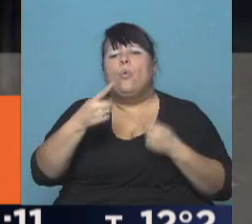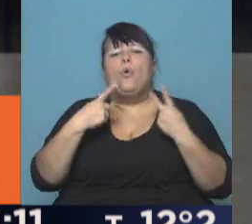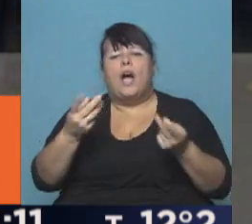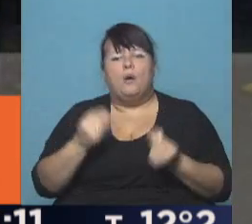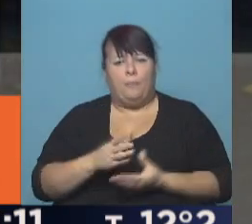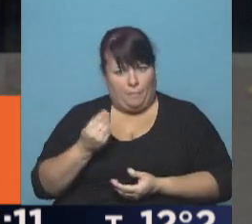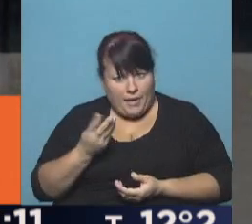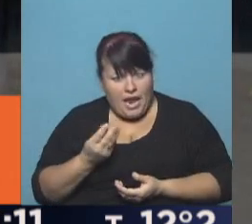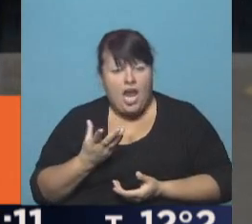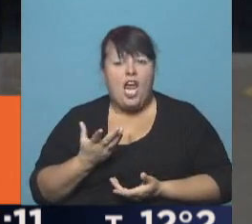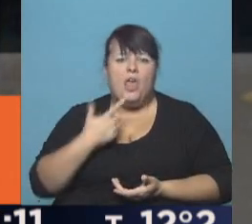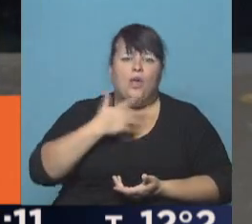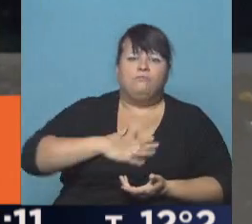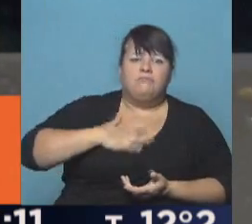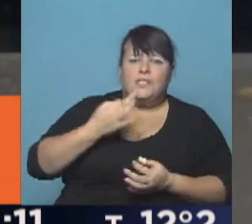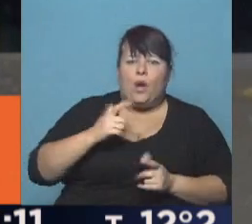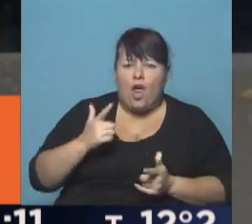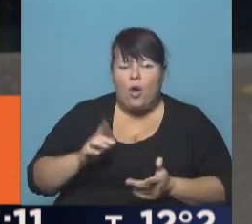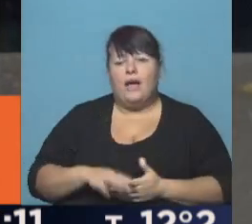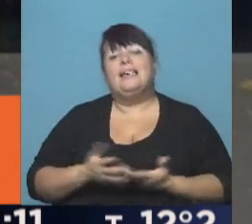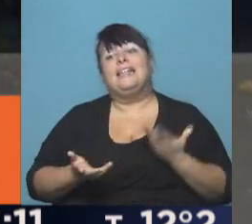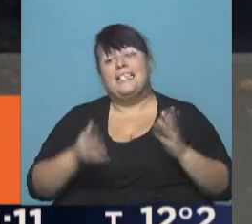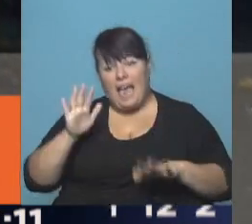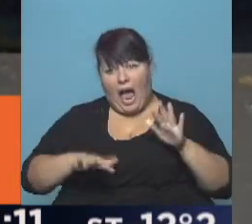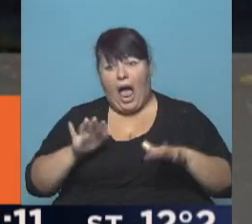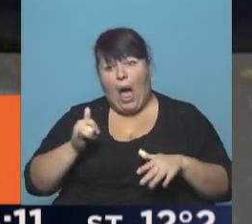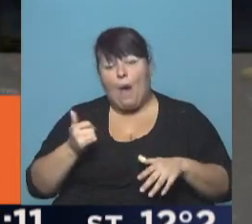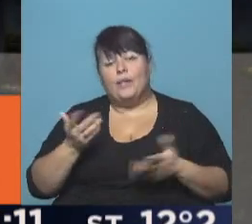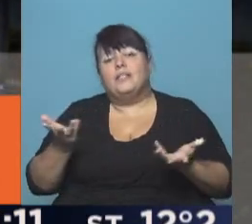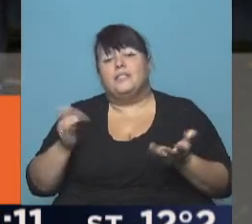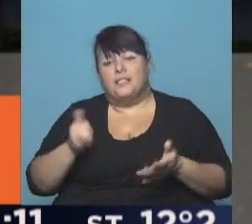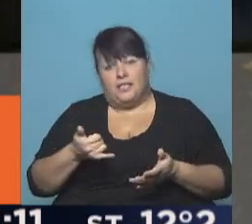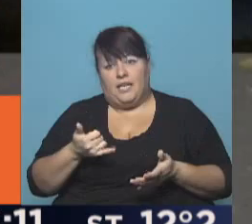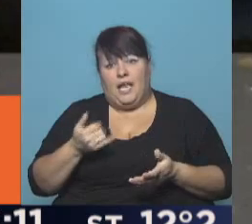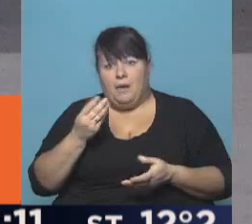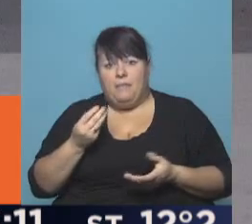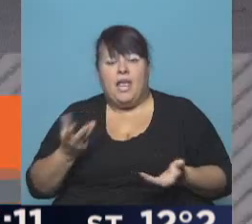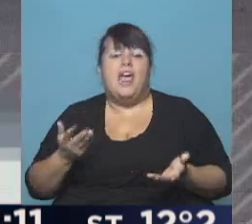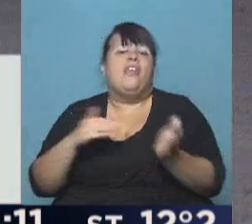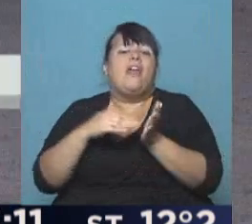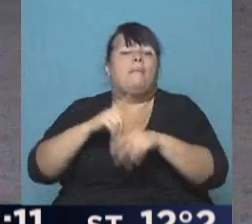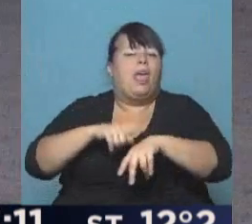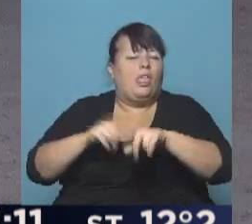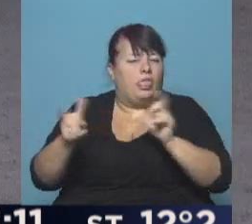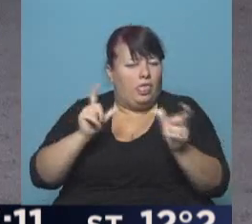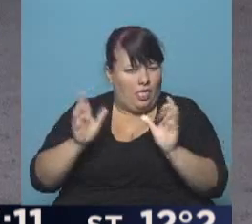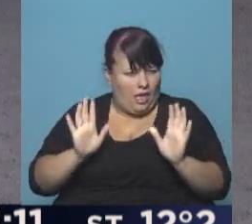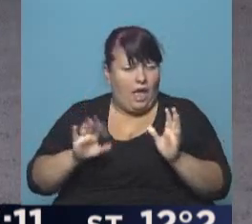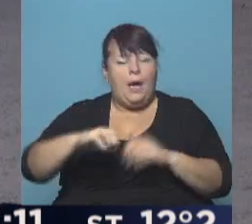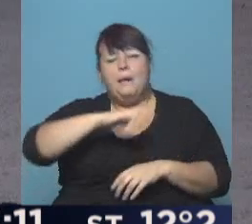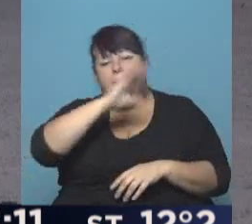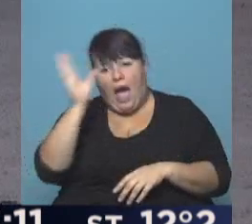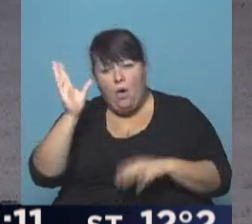con miedo con inseguridad y a veces ese viaje se viaja con miedo depende de la hora a la